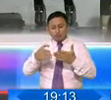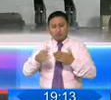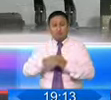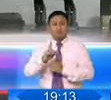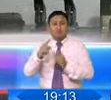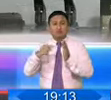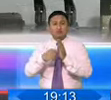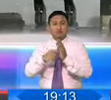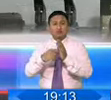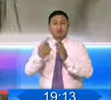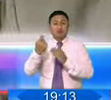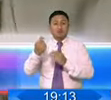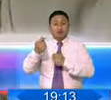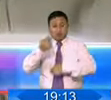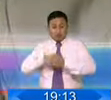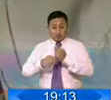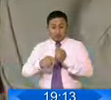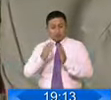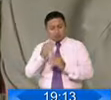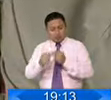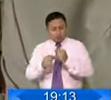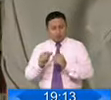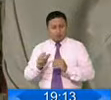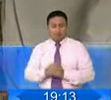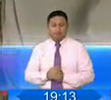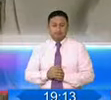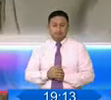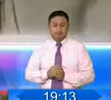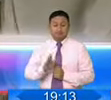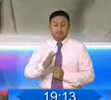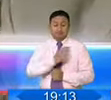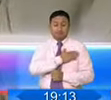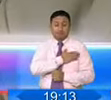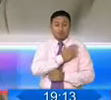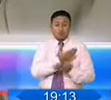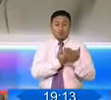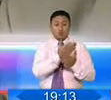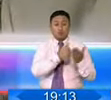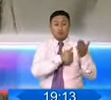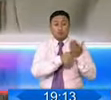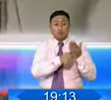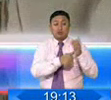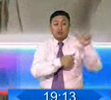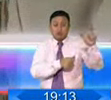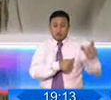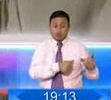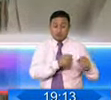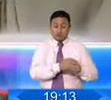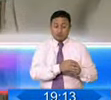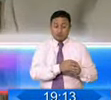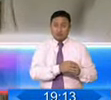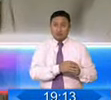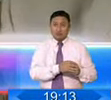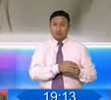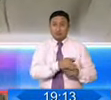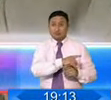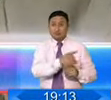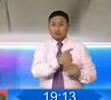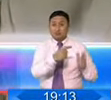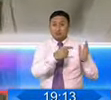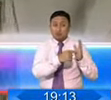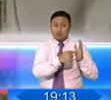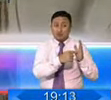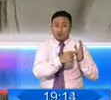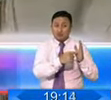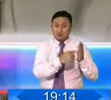del impuesto a la salida de divisas. Confío en que el nuevo ministro no les entregue demasiadas exoneraciones